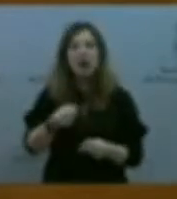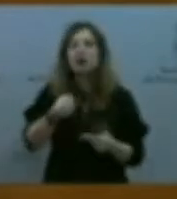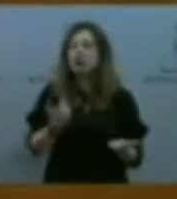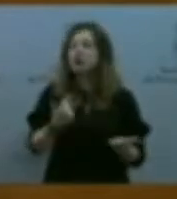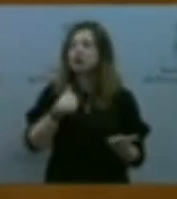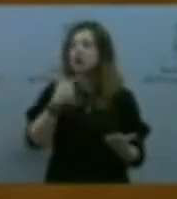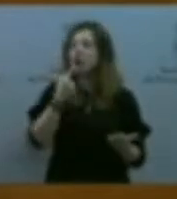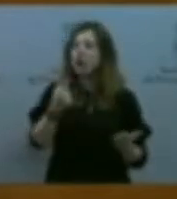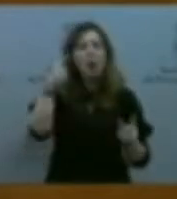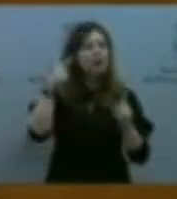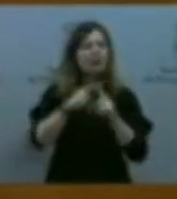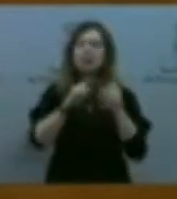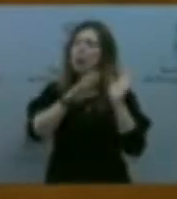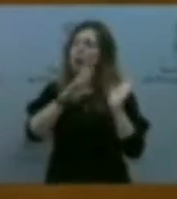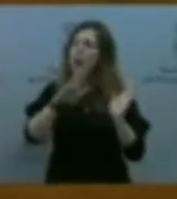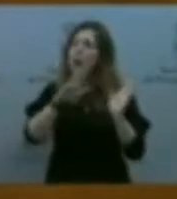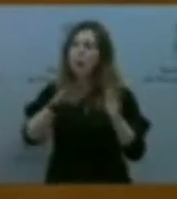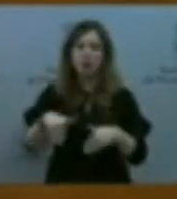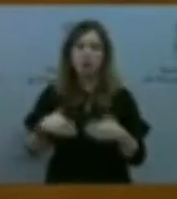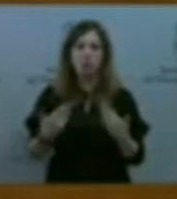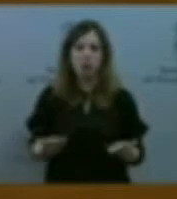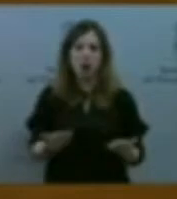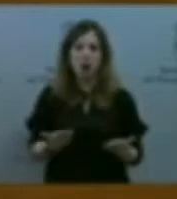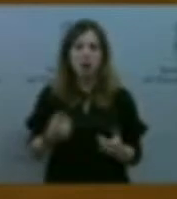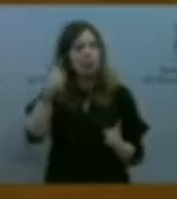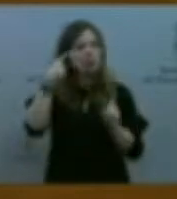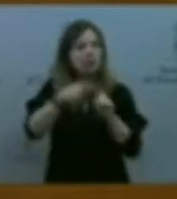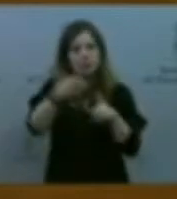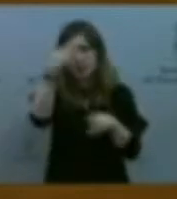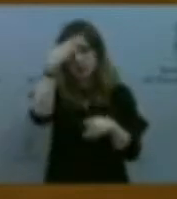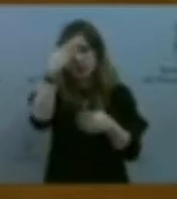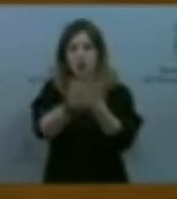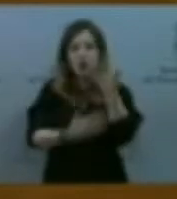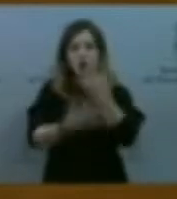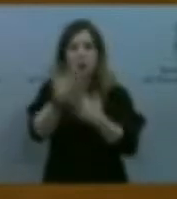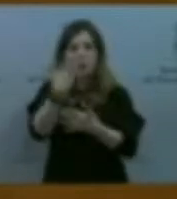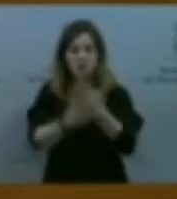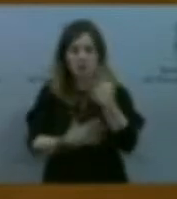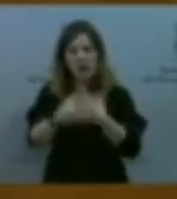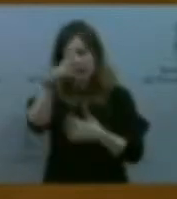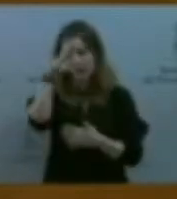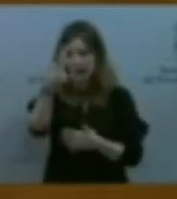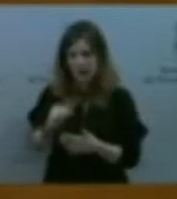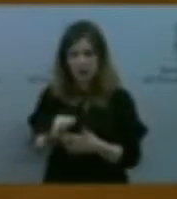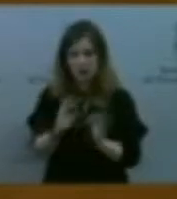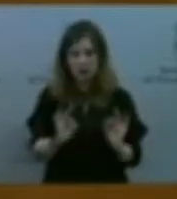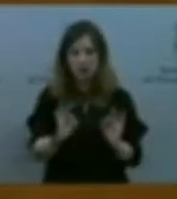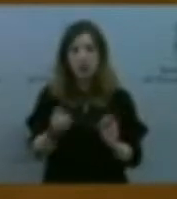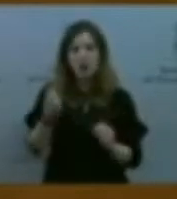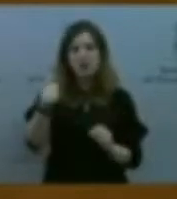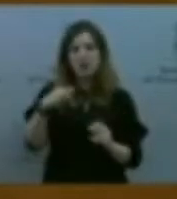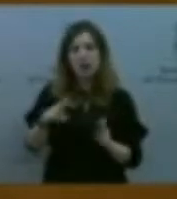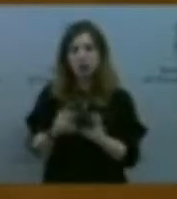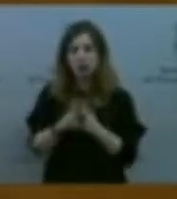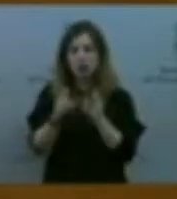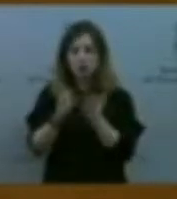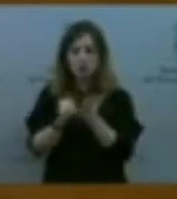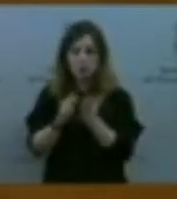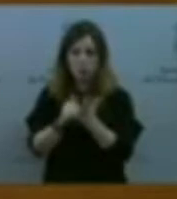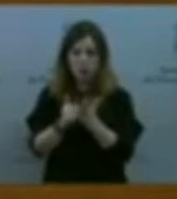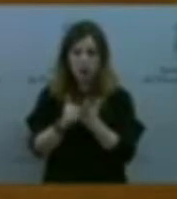es combinar adecuada e inteligentemente la percepción del salario social con la búsqueda